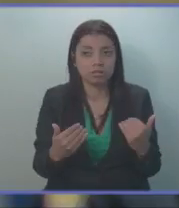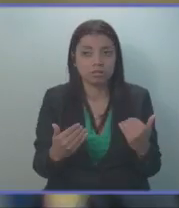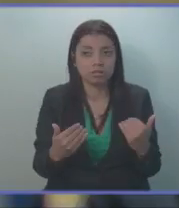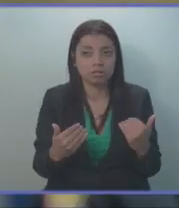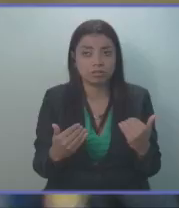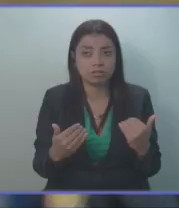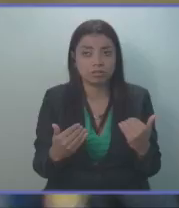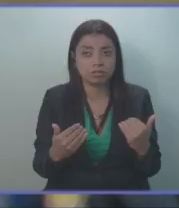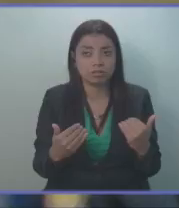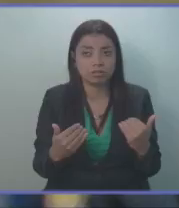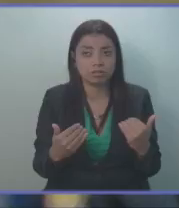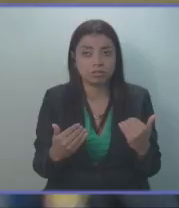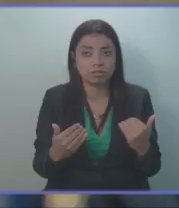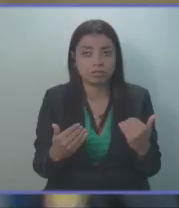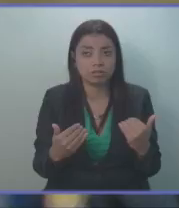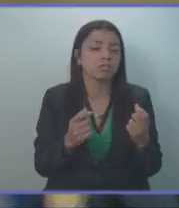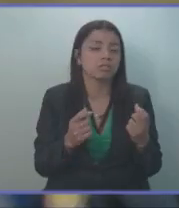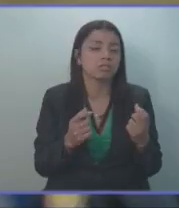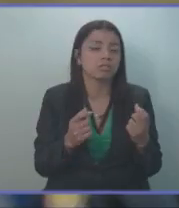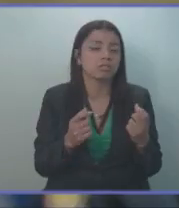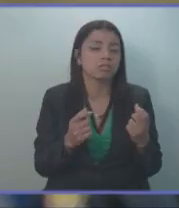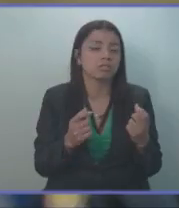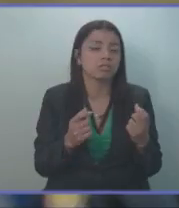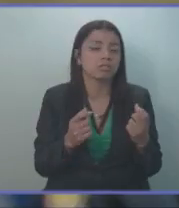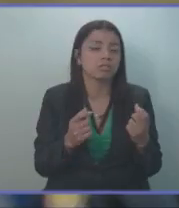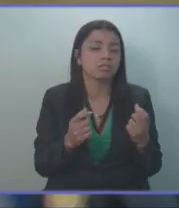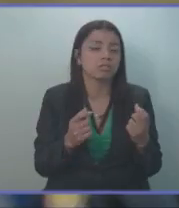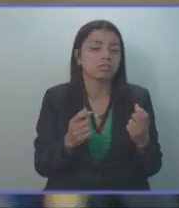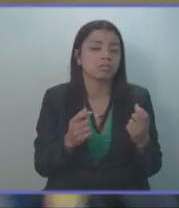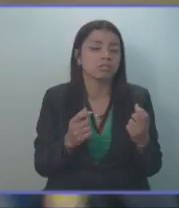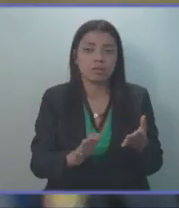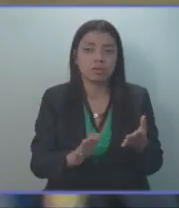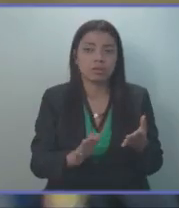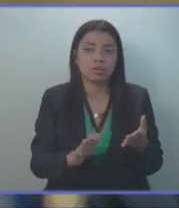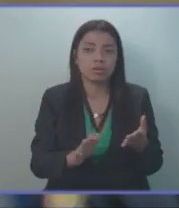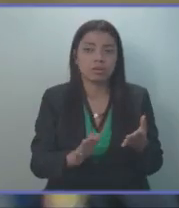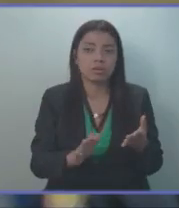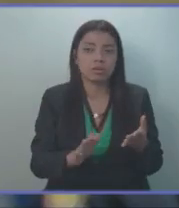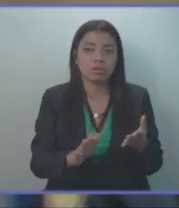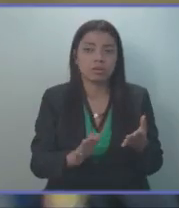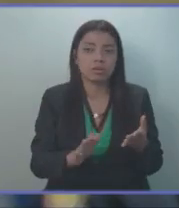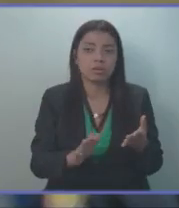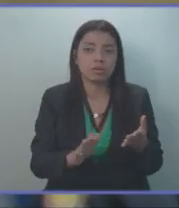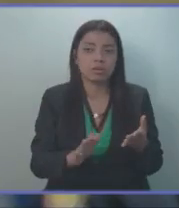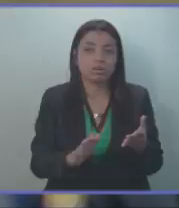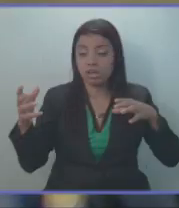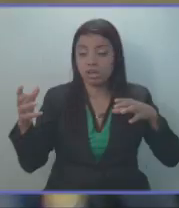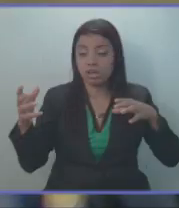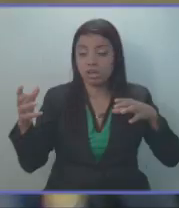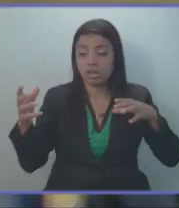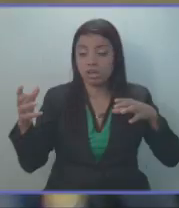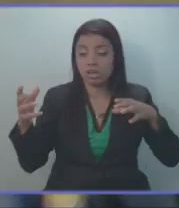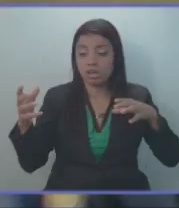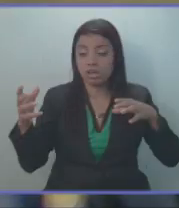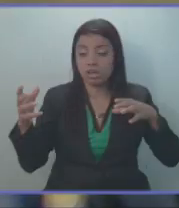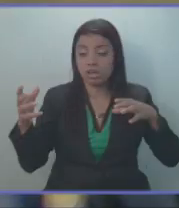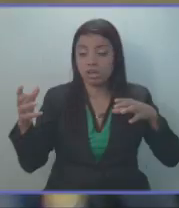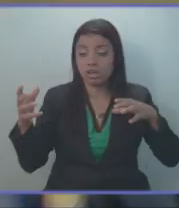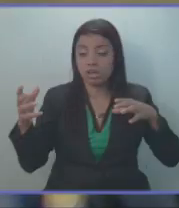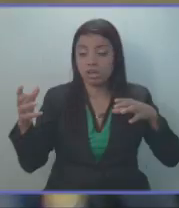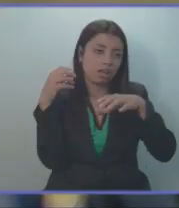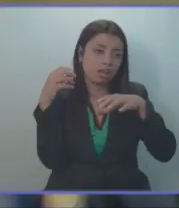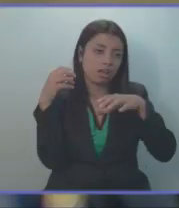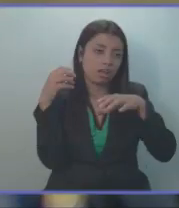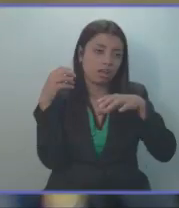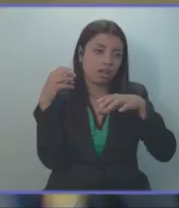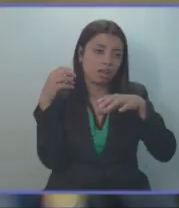el establecimiento de la entidad que asumirá los costos de transporte, almacenaje y otros vinculados con el otorgamiento